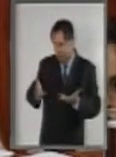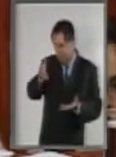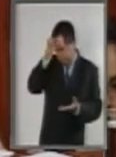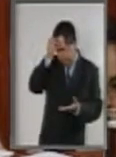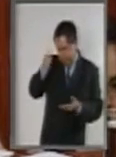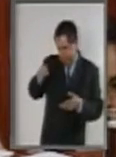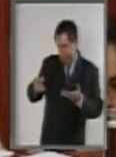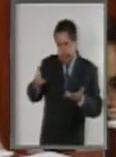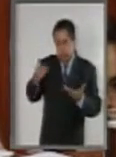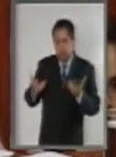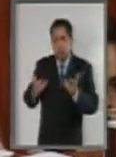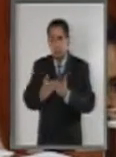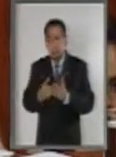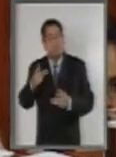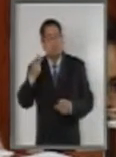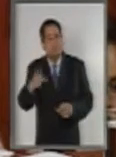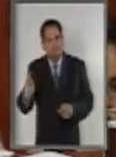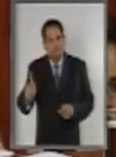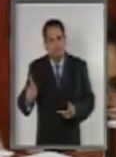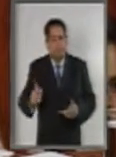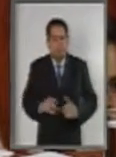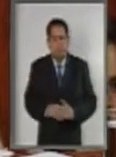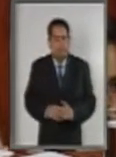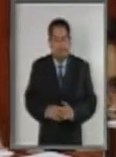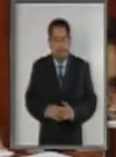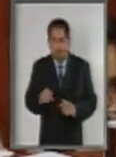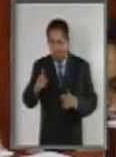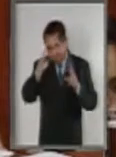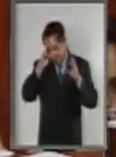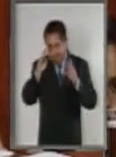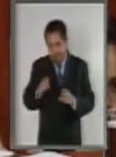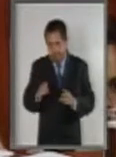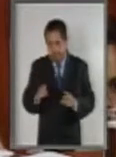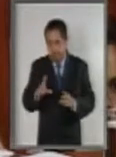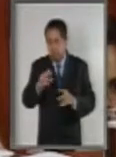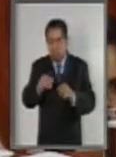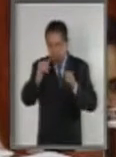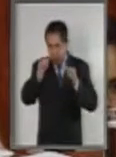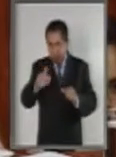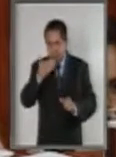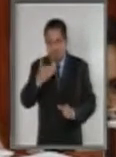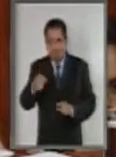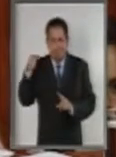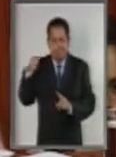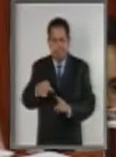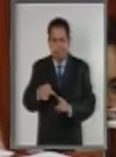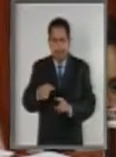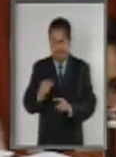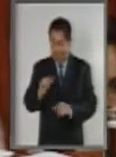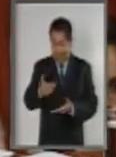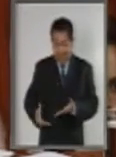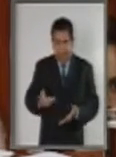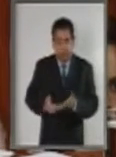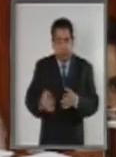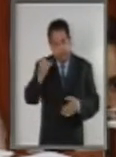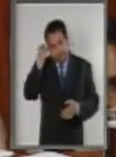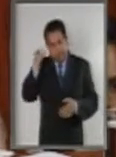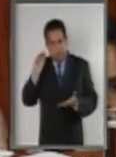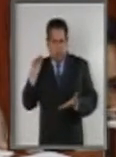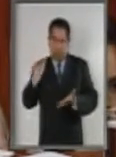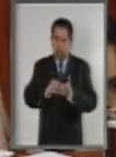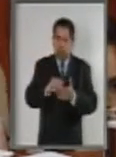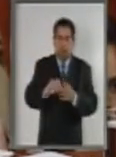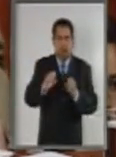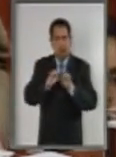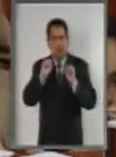capacidad y necesidad. Sin embargo, este enfoque no estaba presente hasta el día de hoy en el sistema